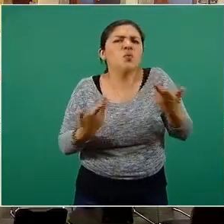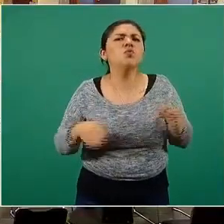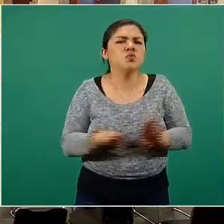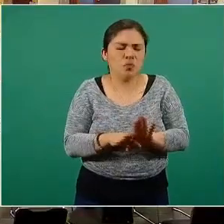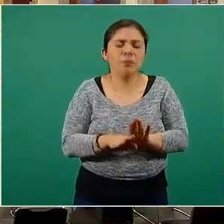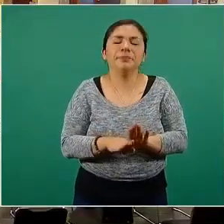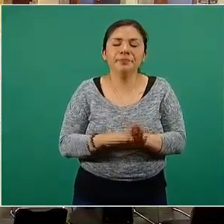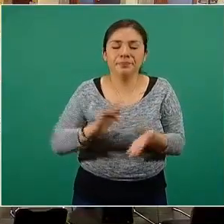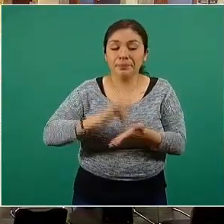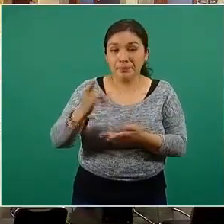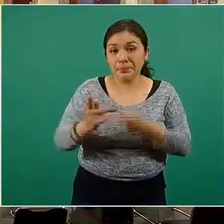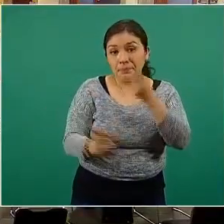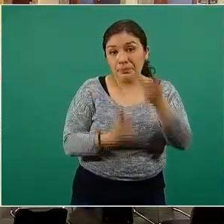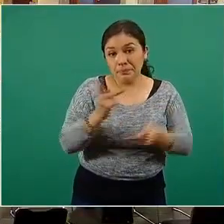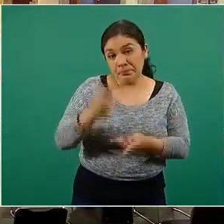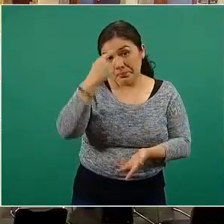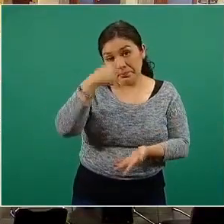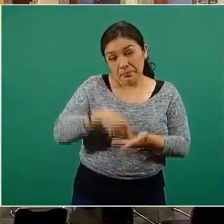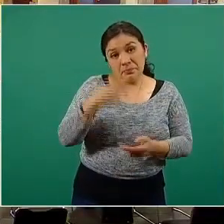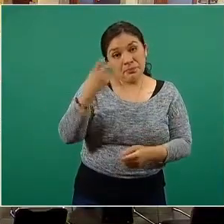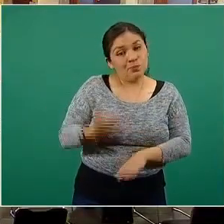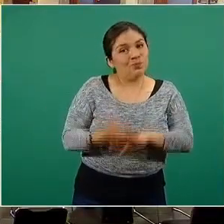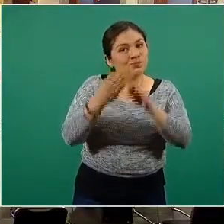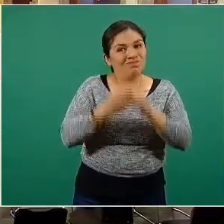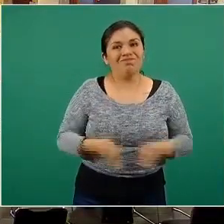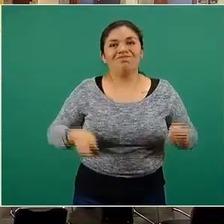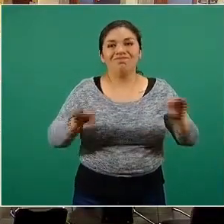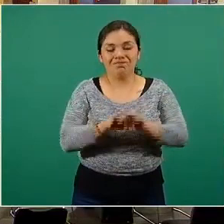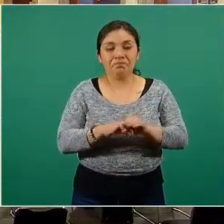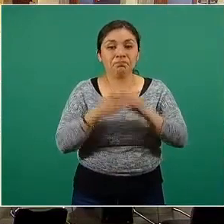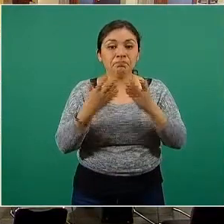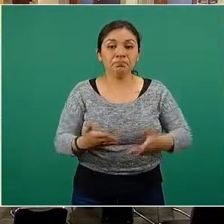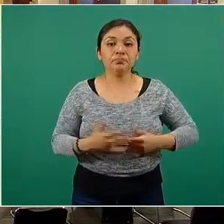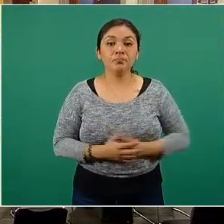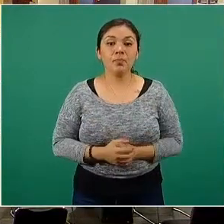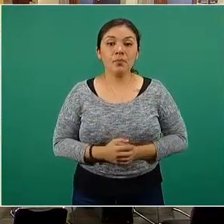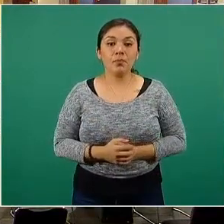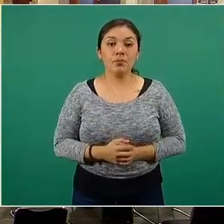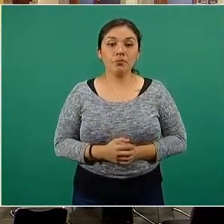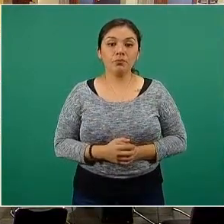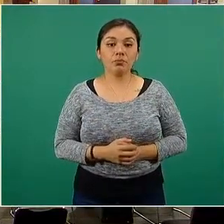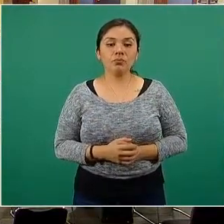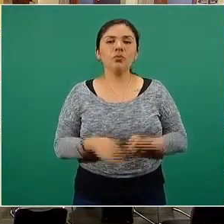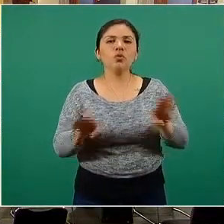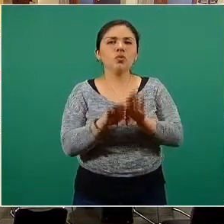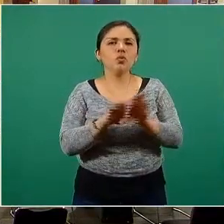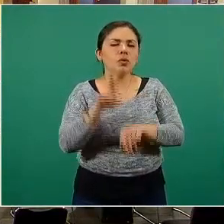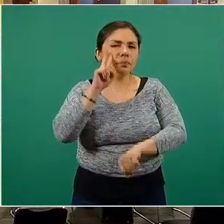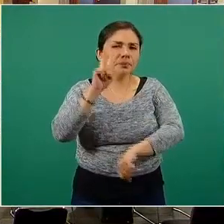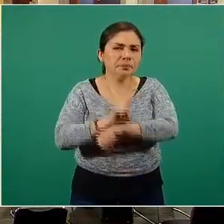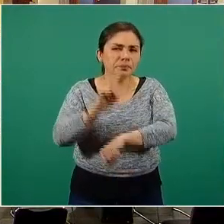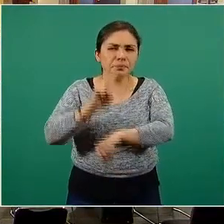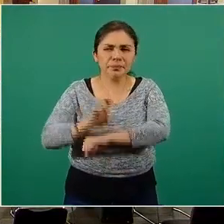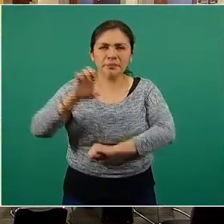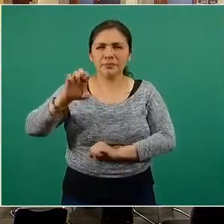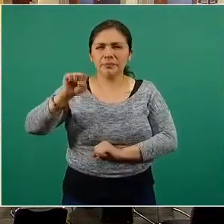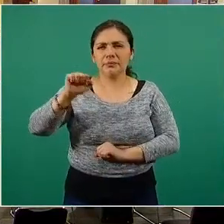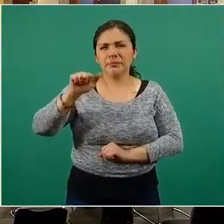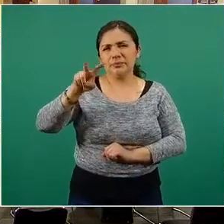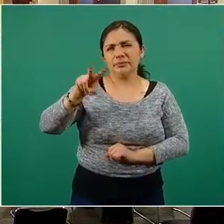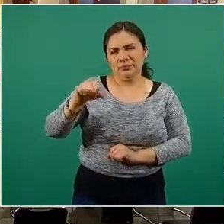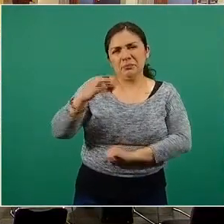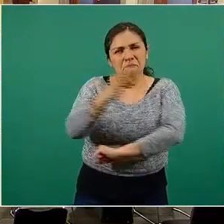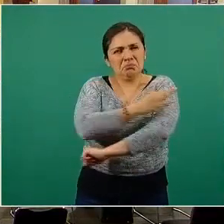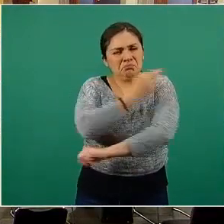Muchas gracias por la pregunta y creo que es una pregunta muy importante. El sistema de vigilancia de los eventos supuestamente atribuidos